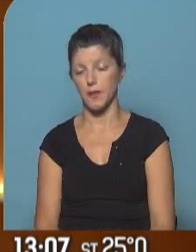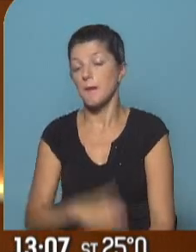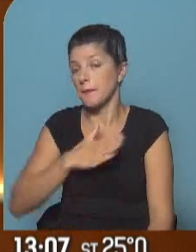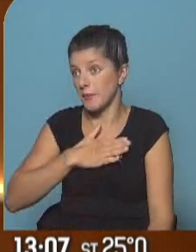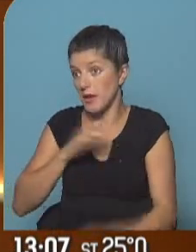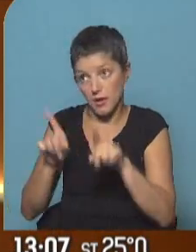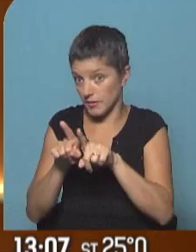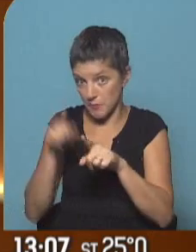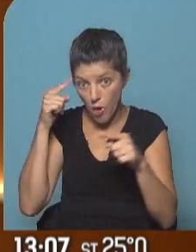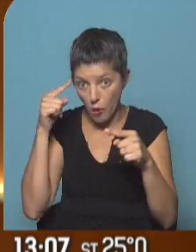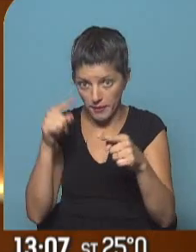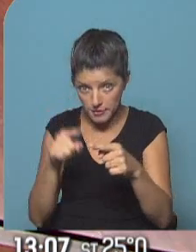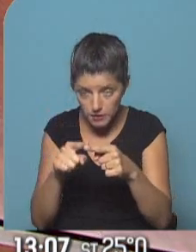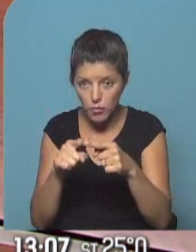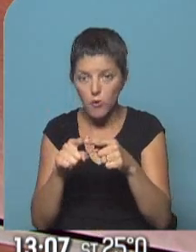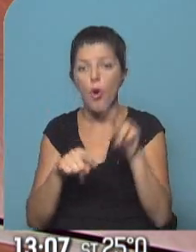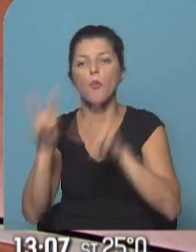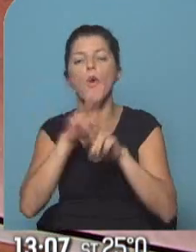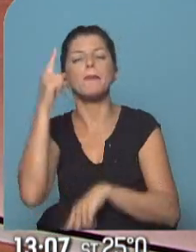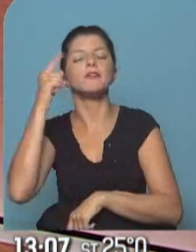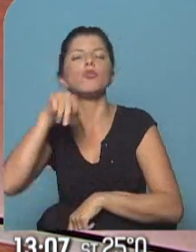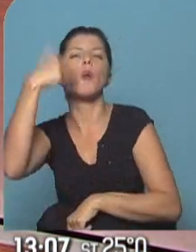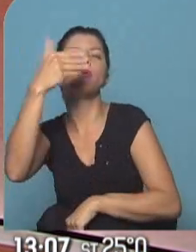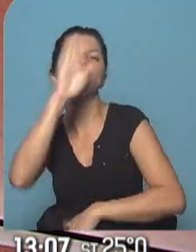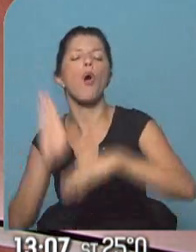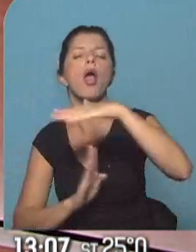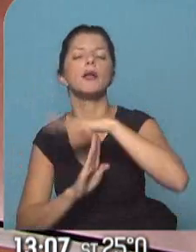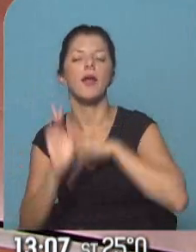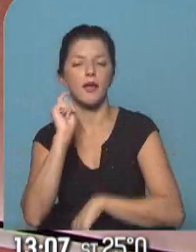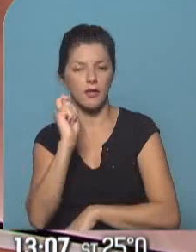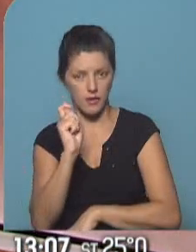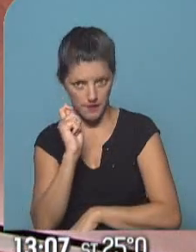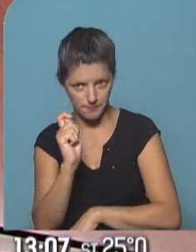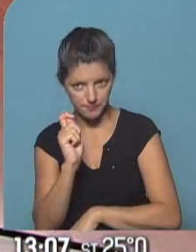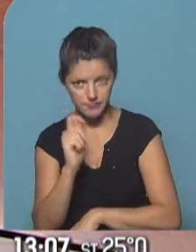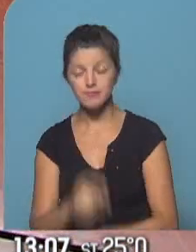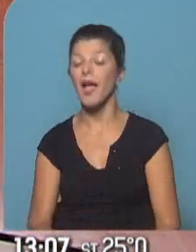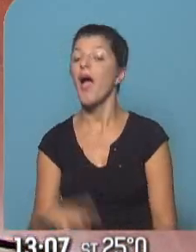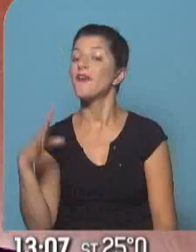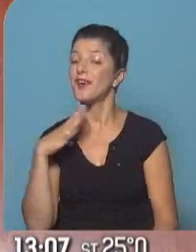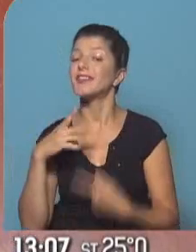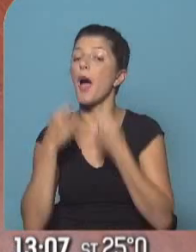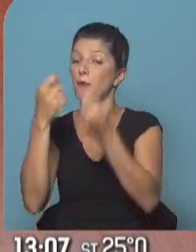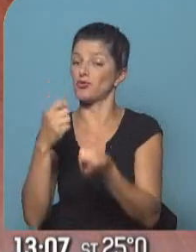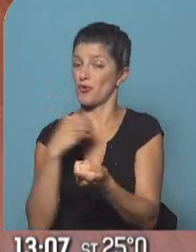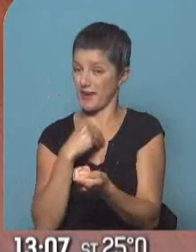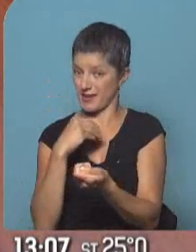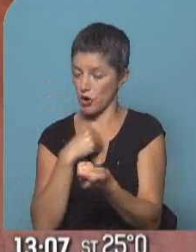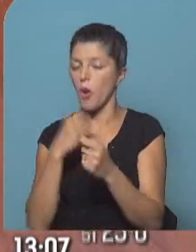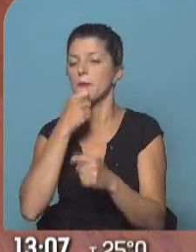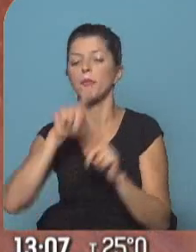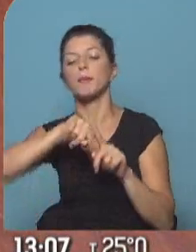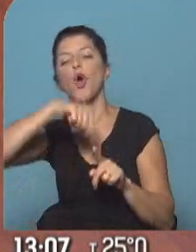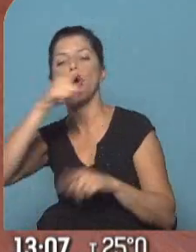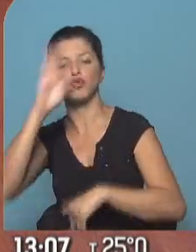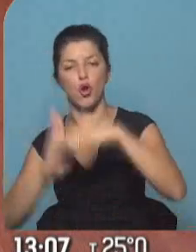de tratar de posicionarse a quién va a suceder. No creo que Ahmadinejad no tiene las credenciales religiosas para hacerlo, claro, para hacerlo, pero hay otros líderes, por ejemplo, el líder